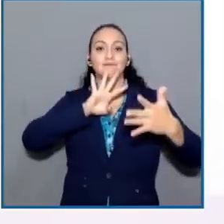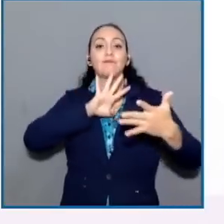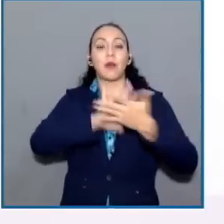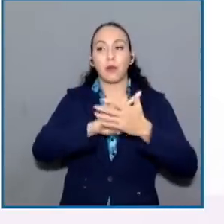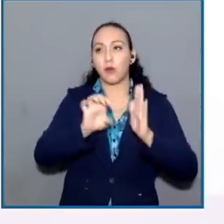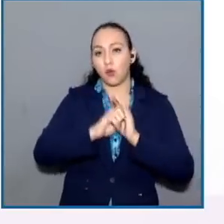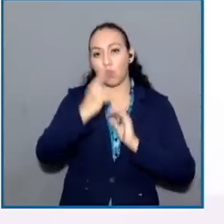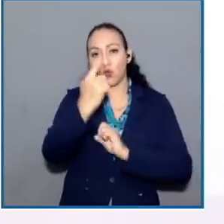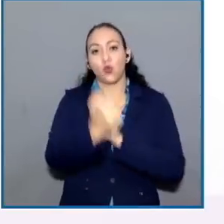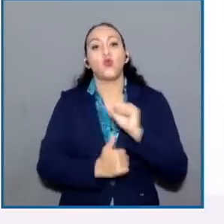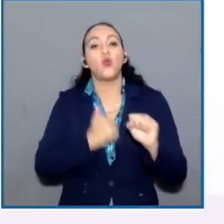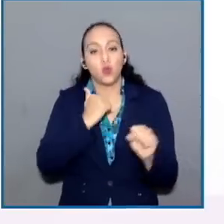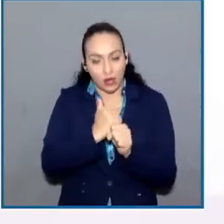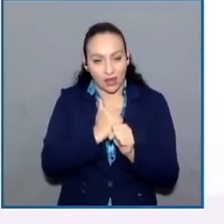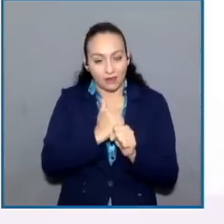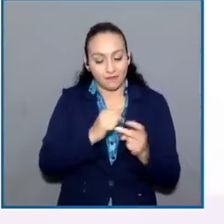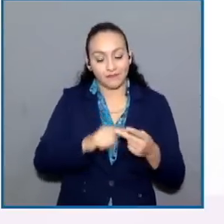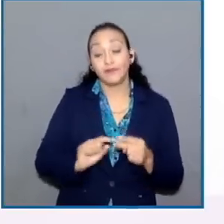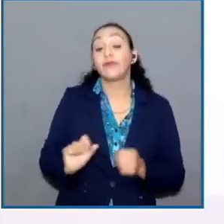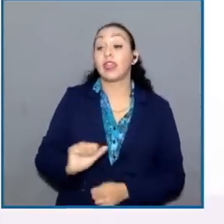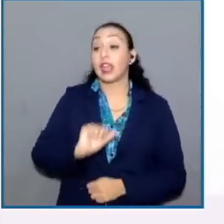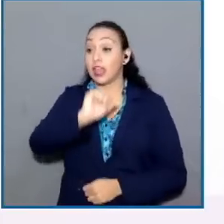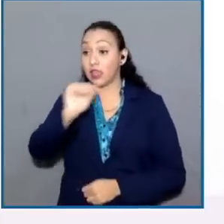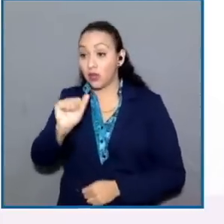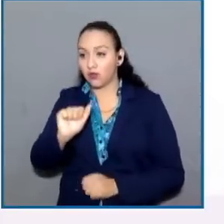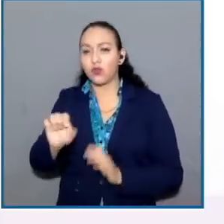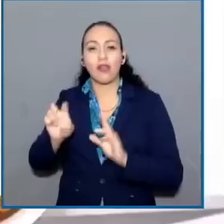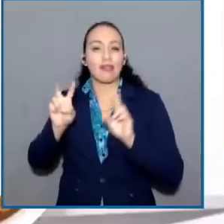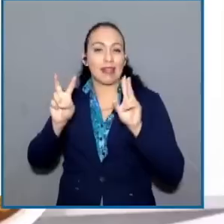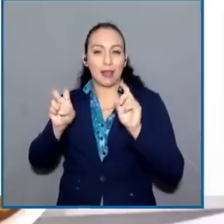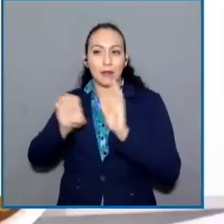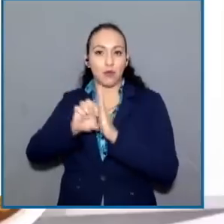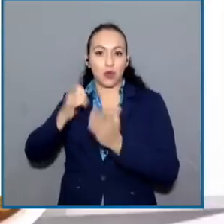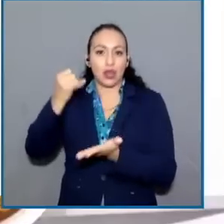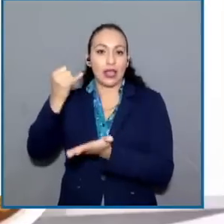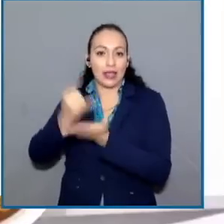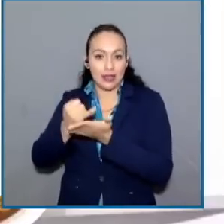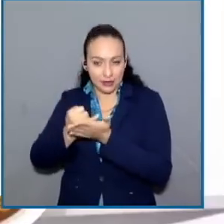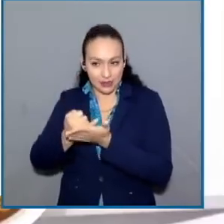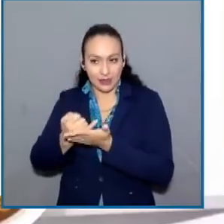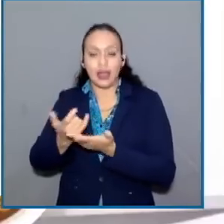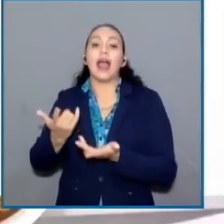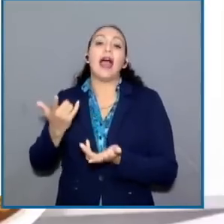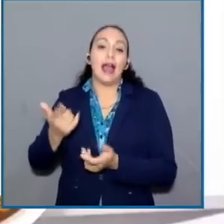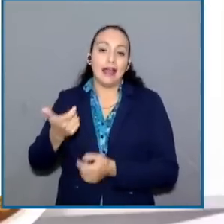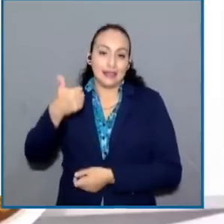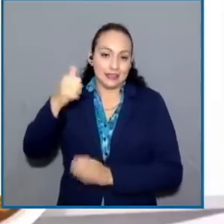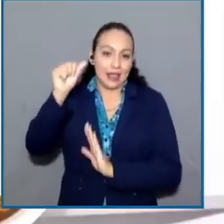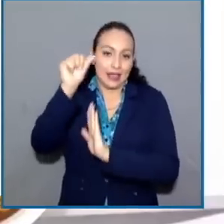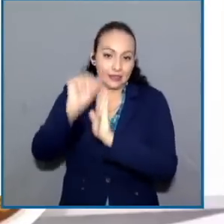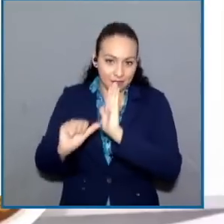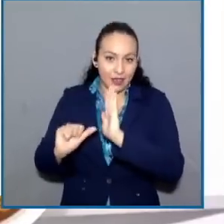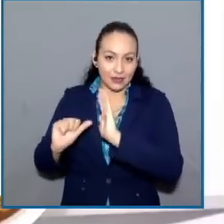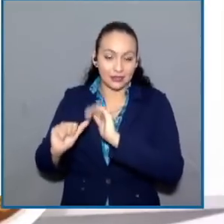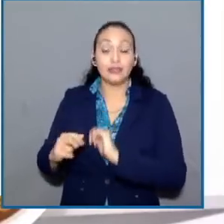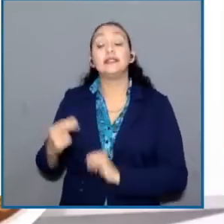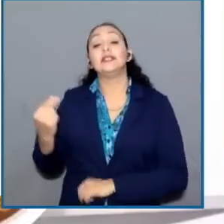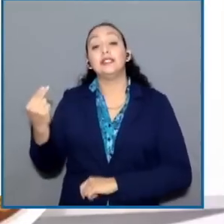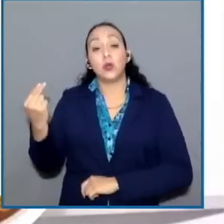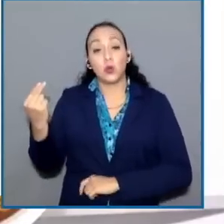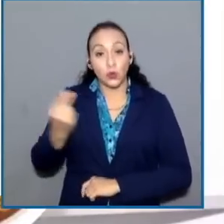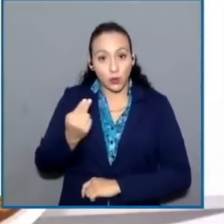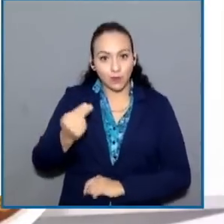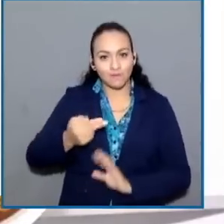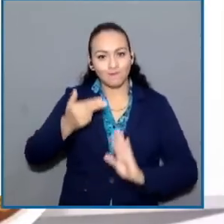los casos de materia fiscal de 6 meses. Es necesario dotar de herramientas a los